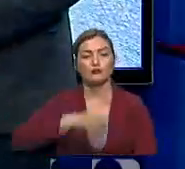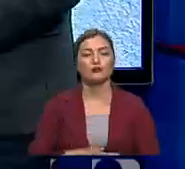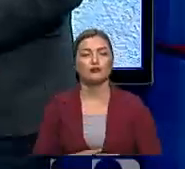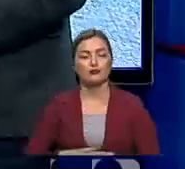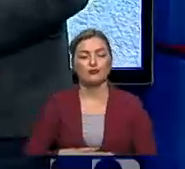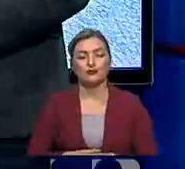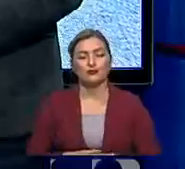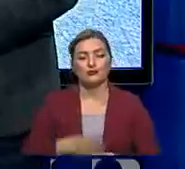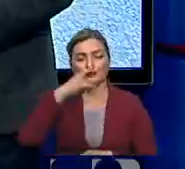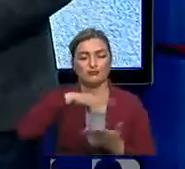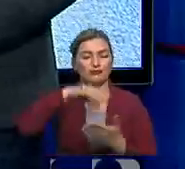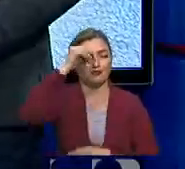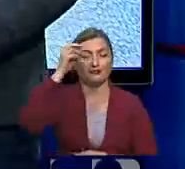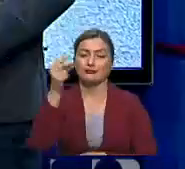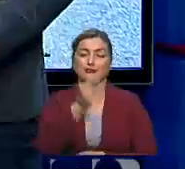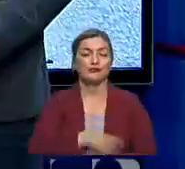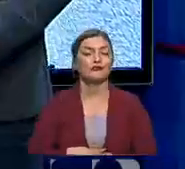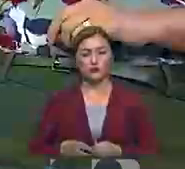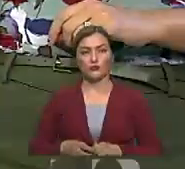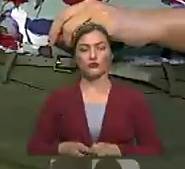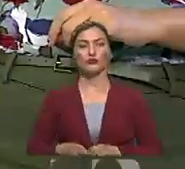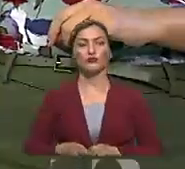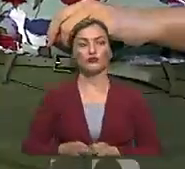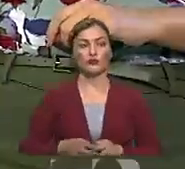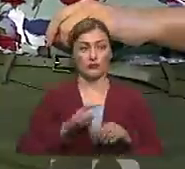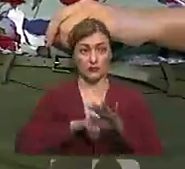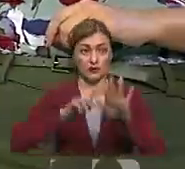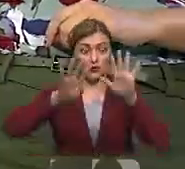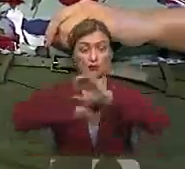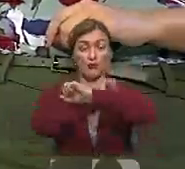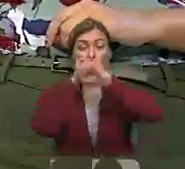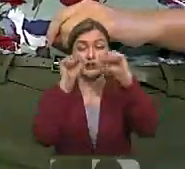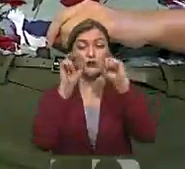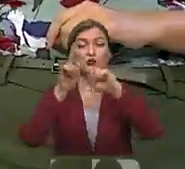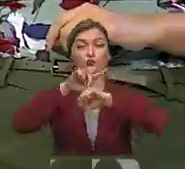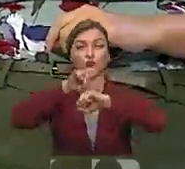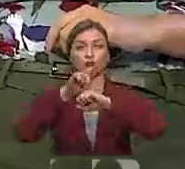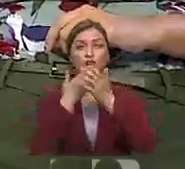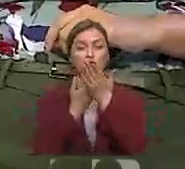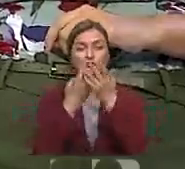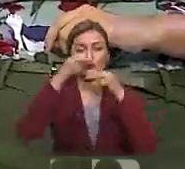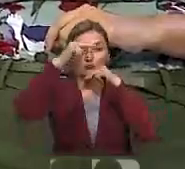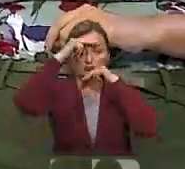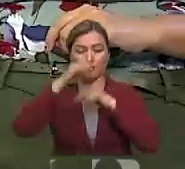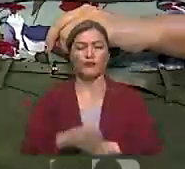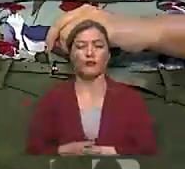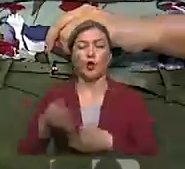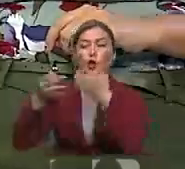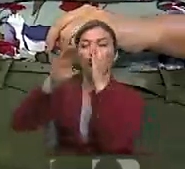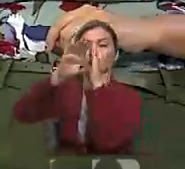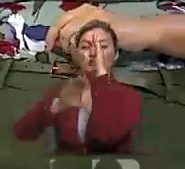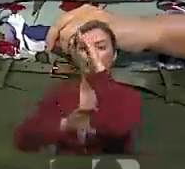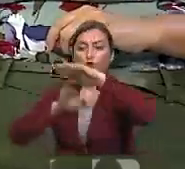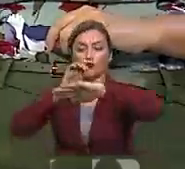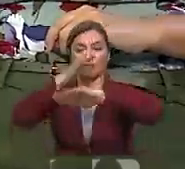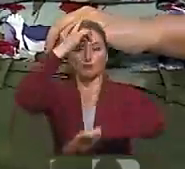que a tiempo para los eso. Niños aprenden rápido. Así es. Es lo más importante. 9:22 de la mañana, gracias por continuar con nosotros. La Corte Constitucional del Ecuador,